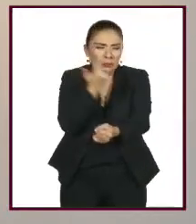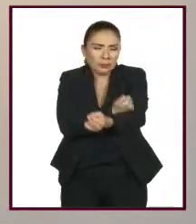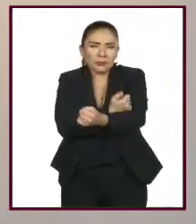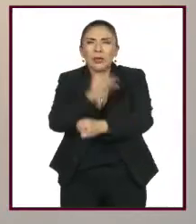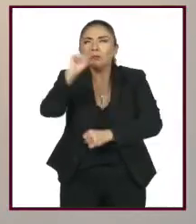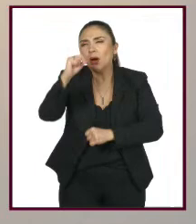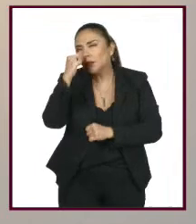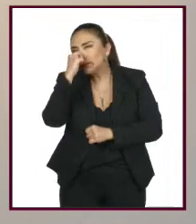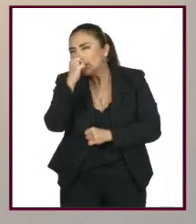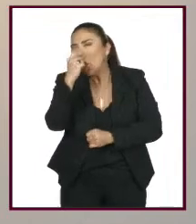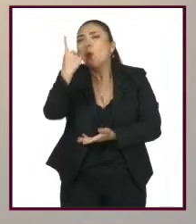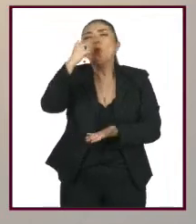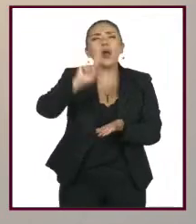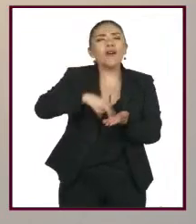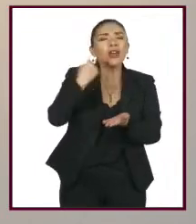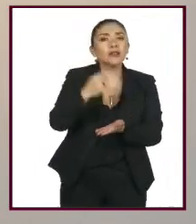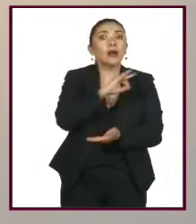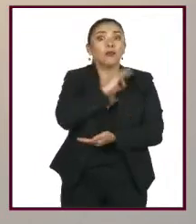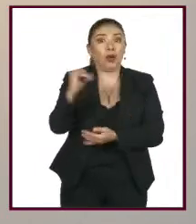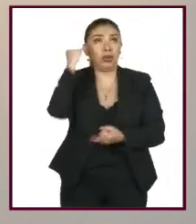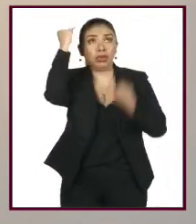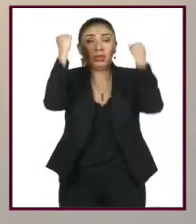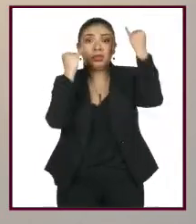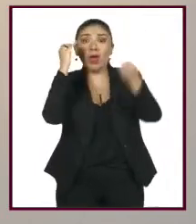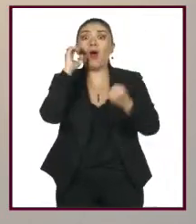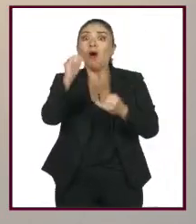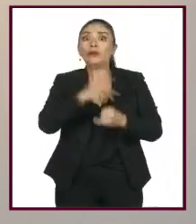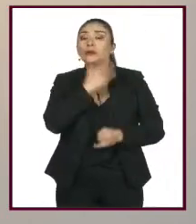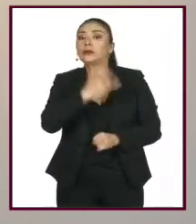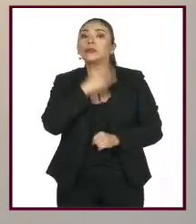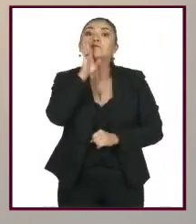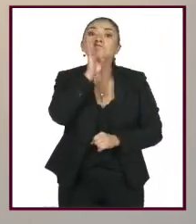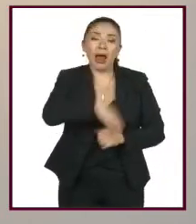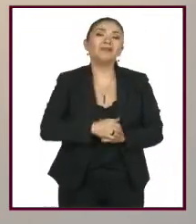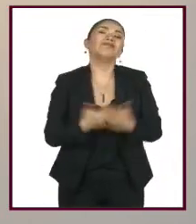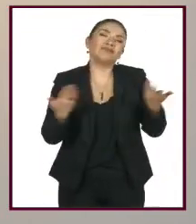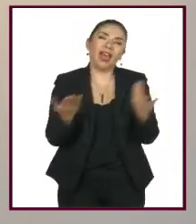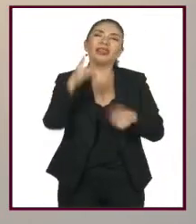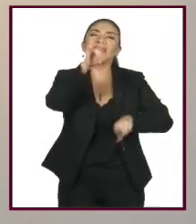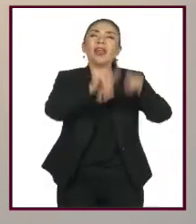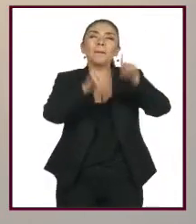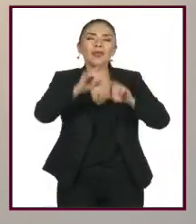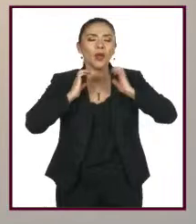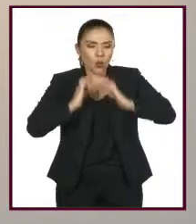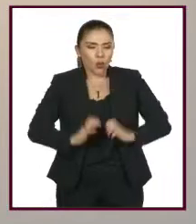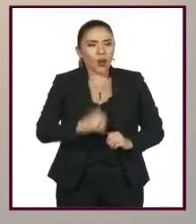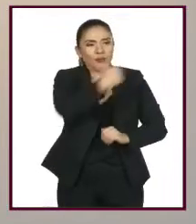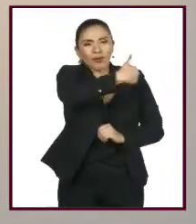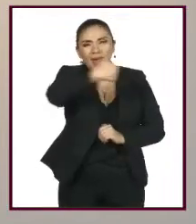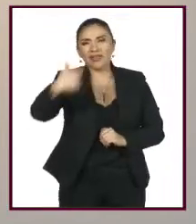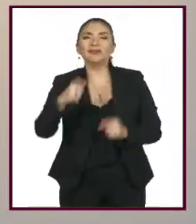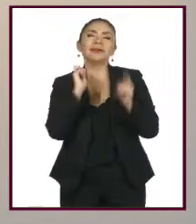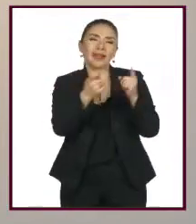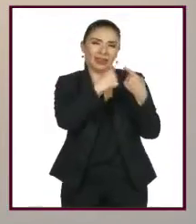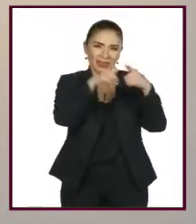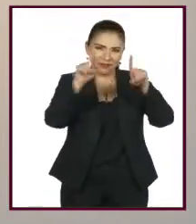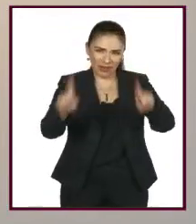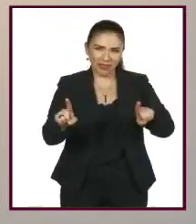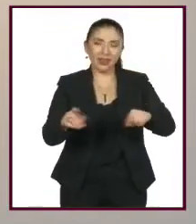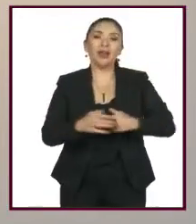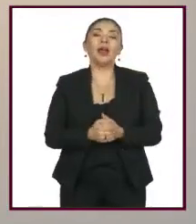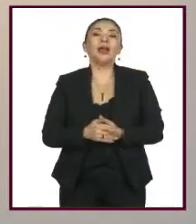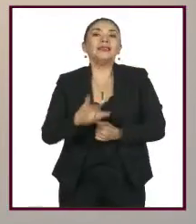se consuma en una ocasión para presentar efectos secundarios, ¿no? Cada organismo, como sabemos, es distinto.